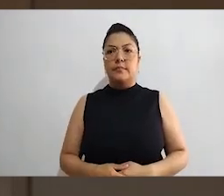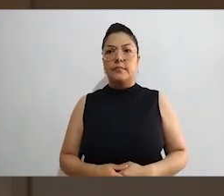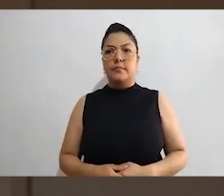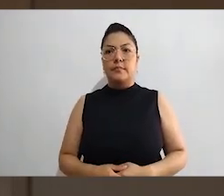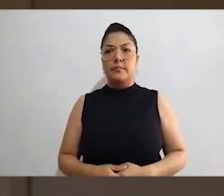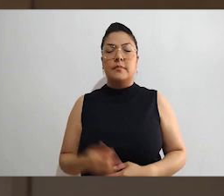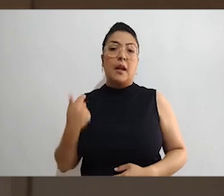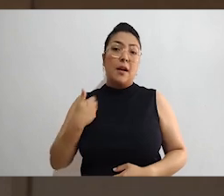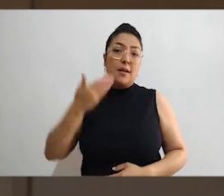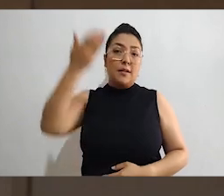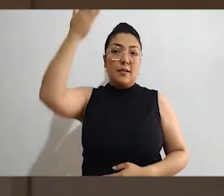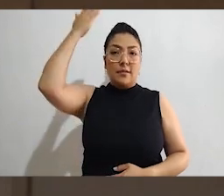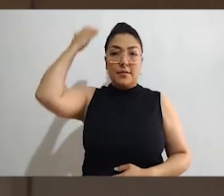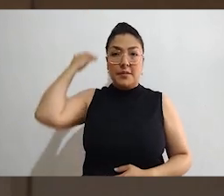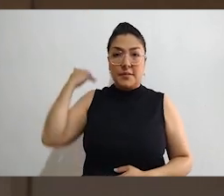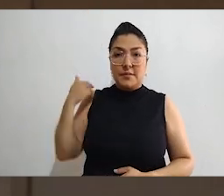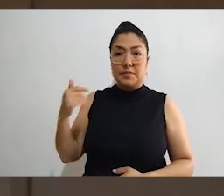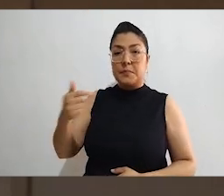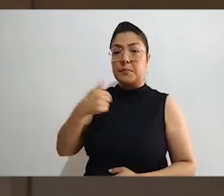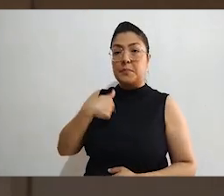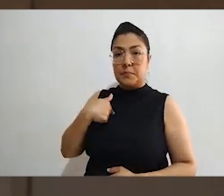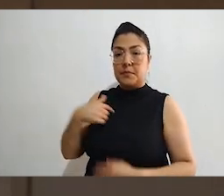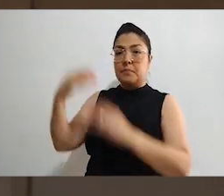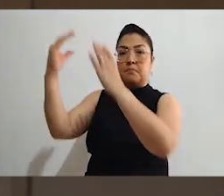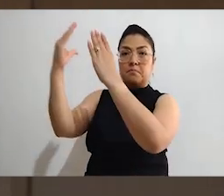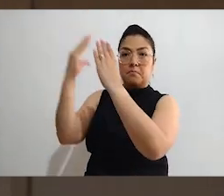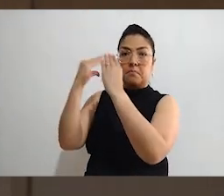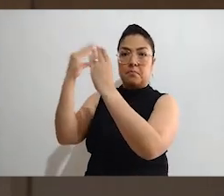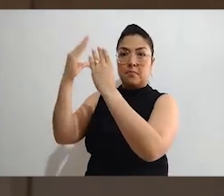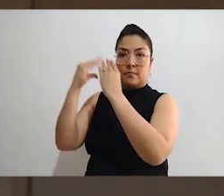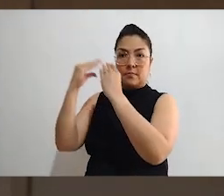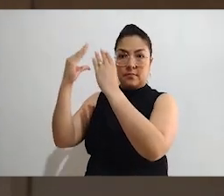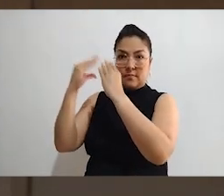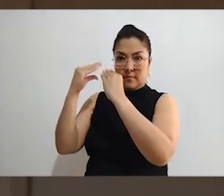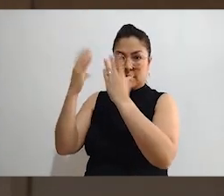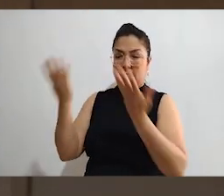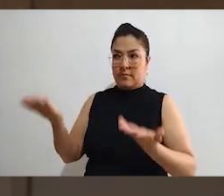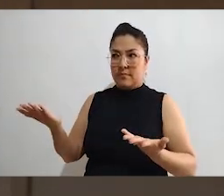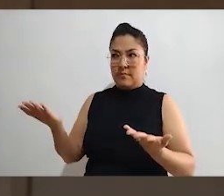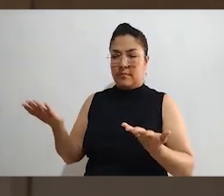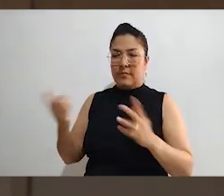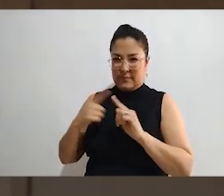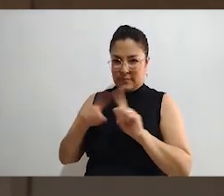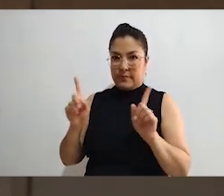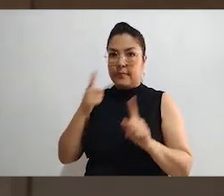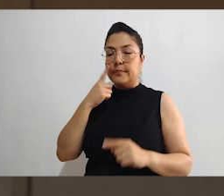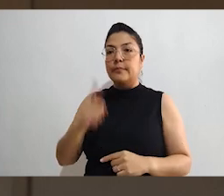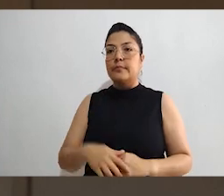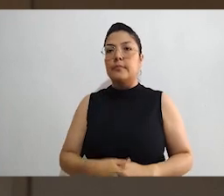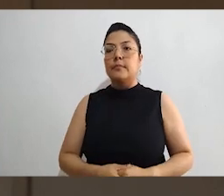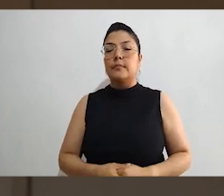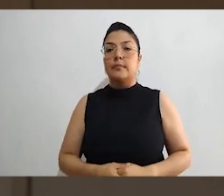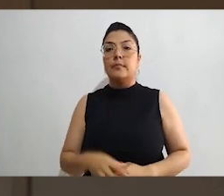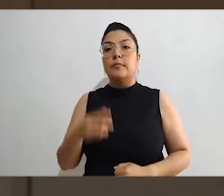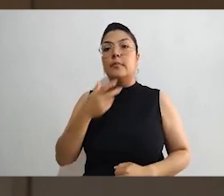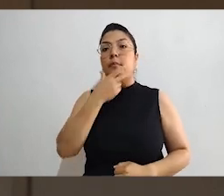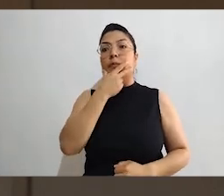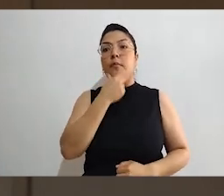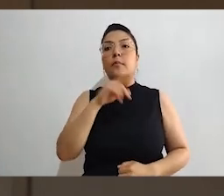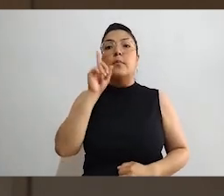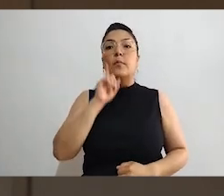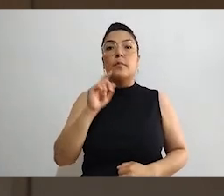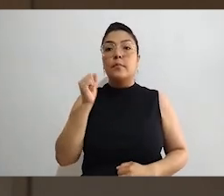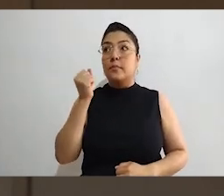que ahora estamos tratando de impulsar. Es decir, los adultos, las y los adultos creemos